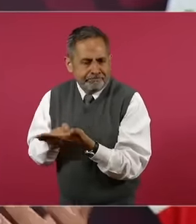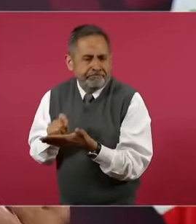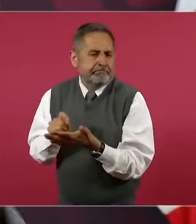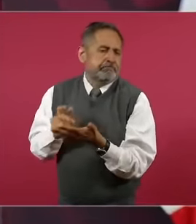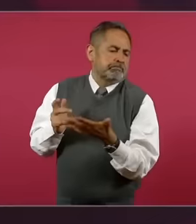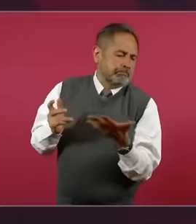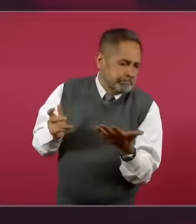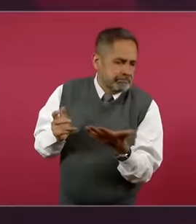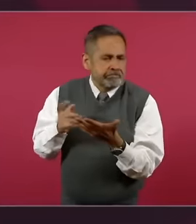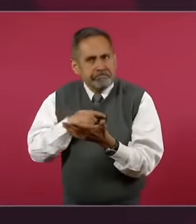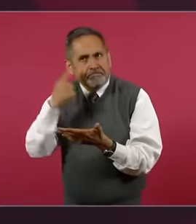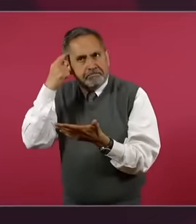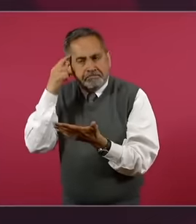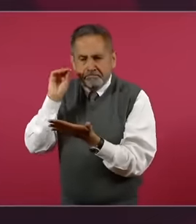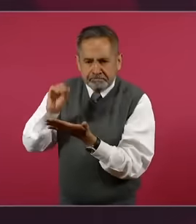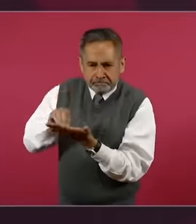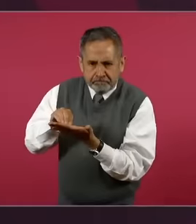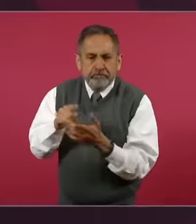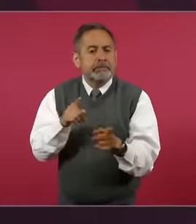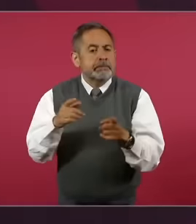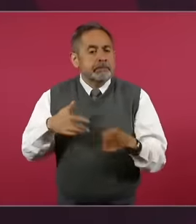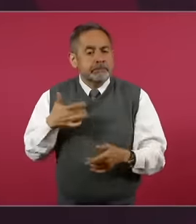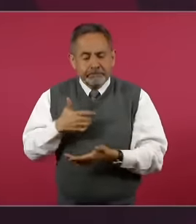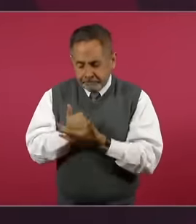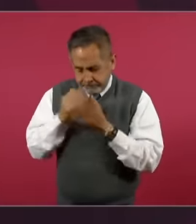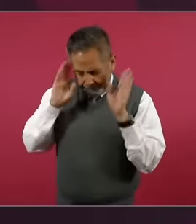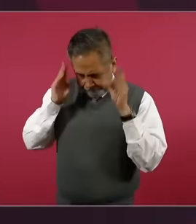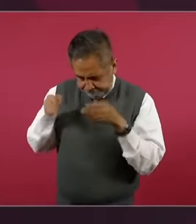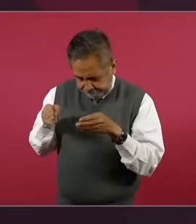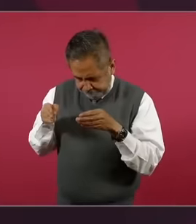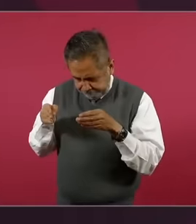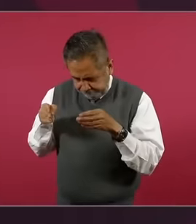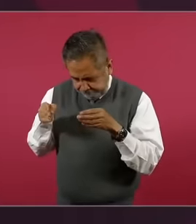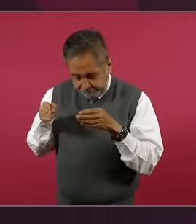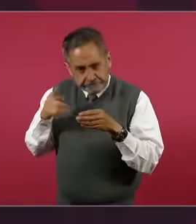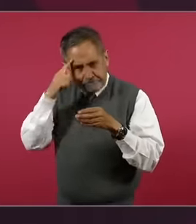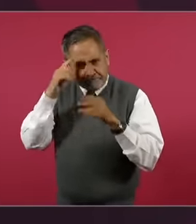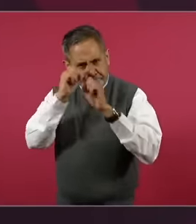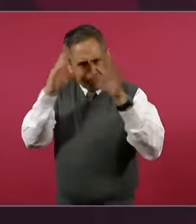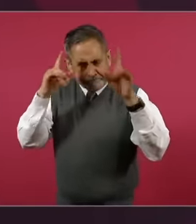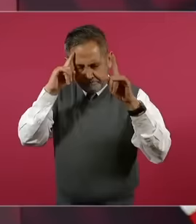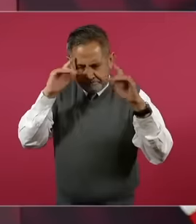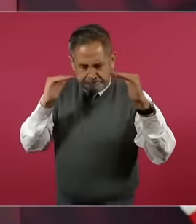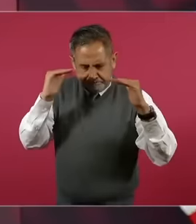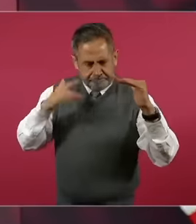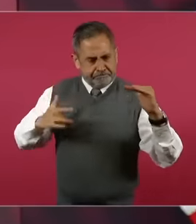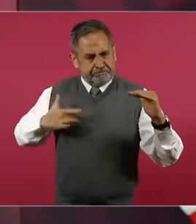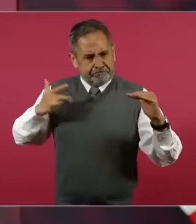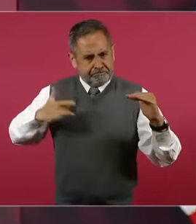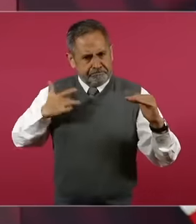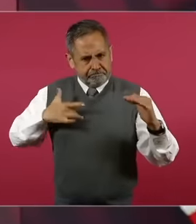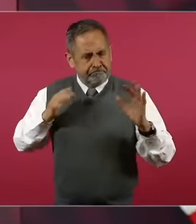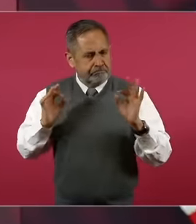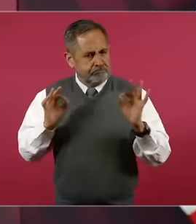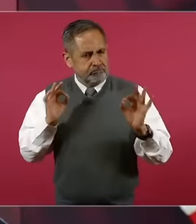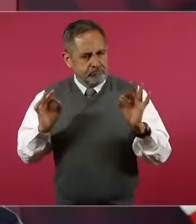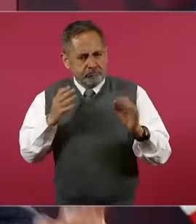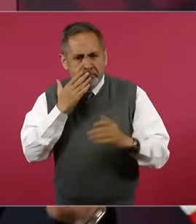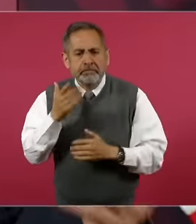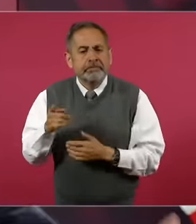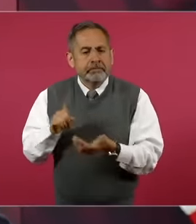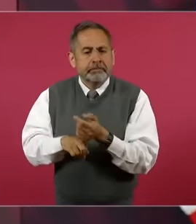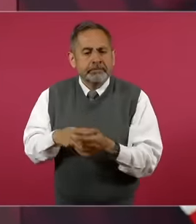a ayudar a mantener mis equilibrios emocionales, porque